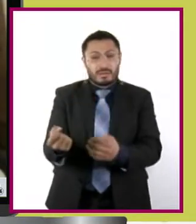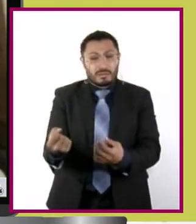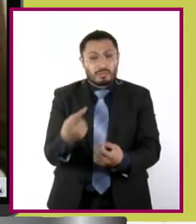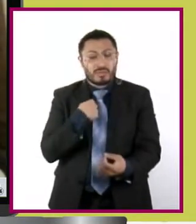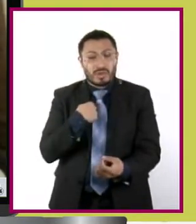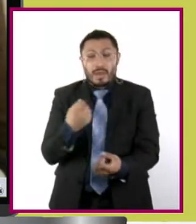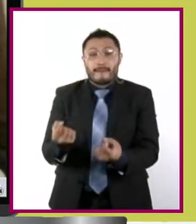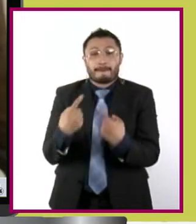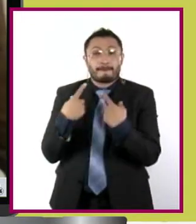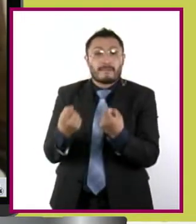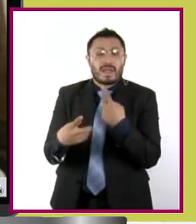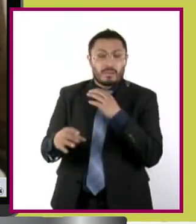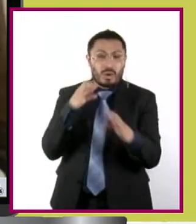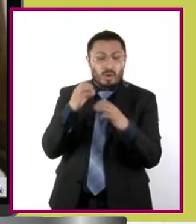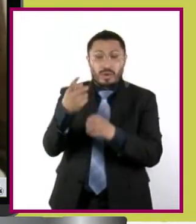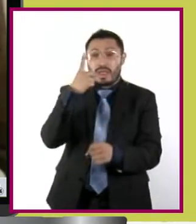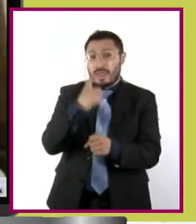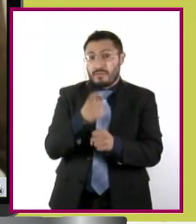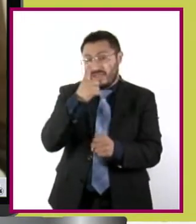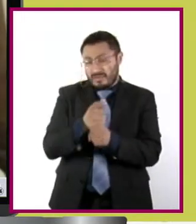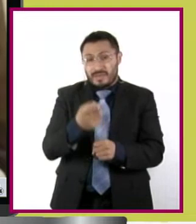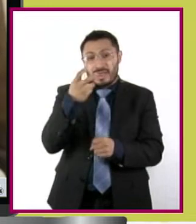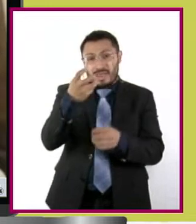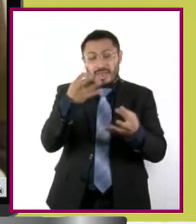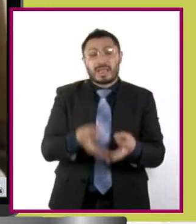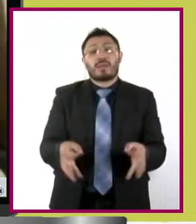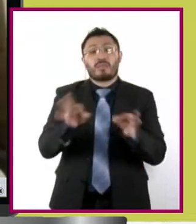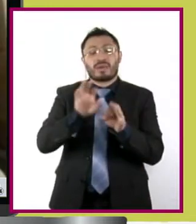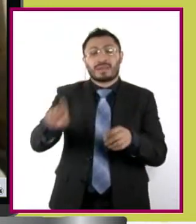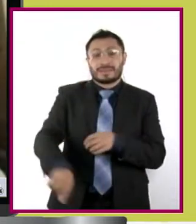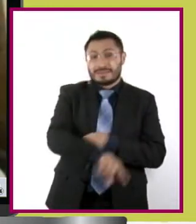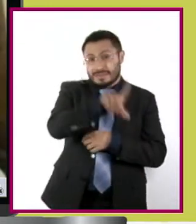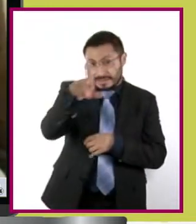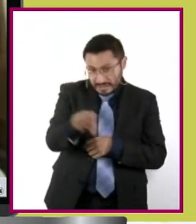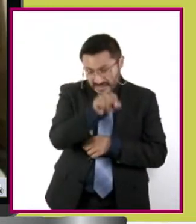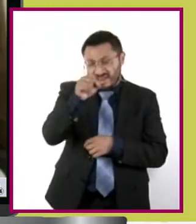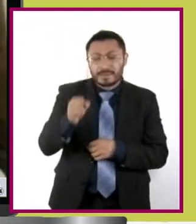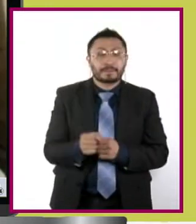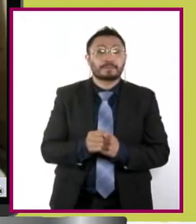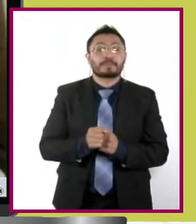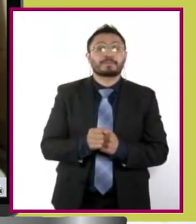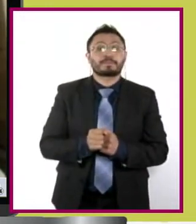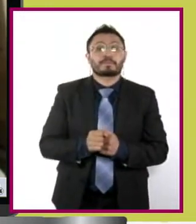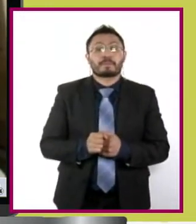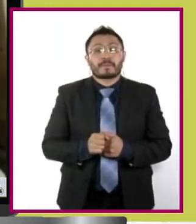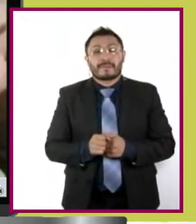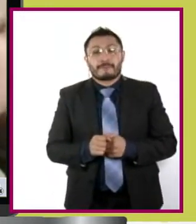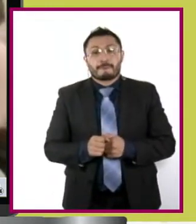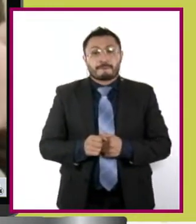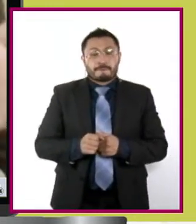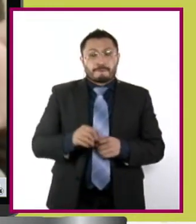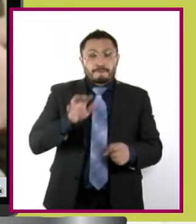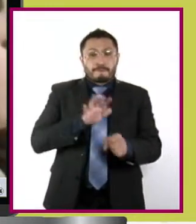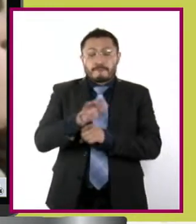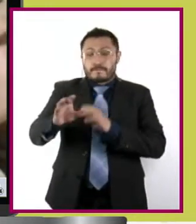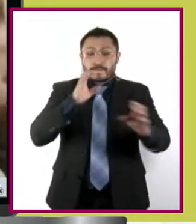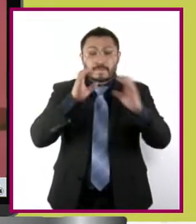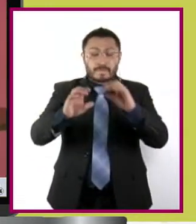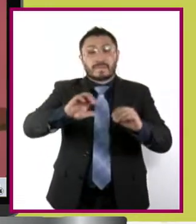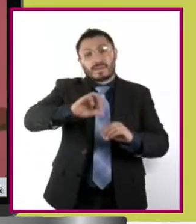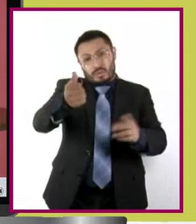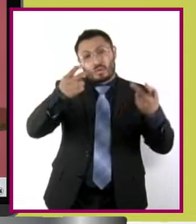elemental y es la primera que establecemos. Y la que sigue, el siguiente paso, el siguiente escalón, es la que establecemos con los